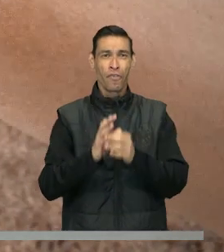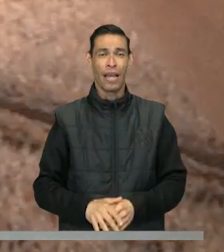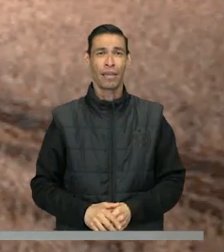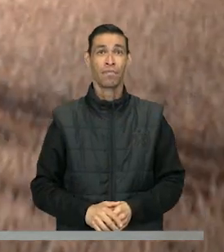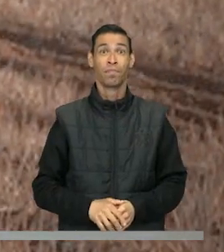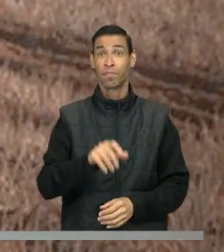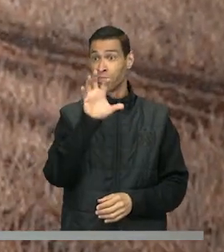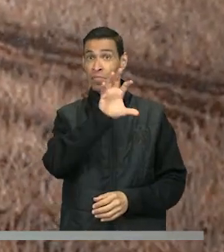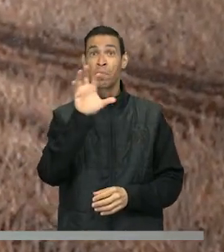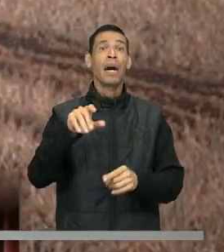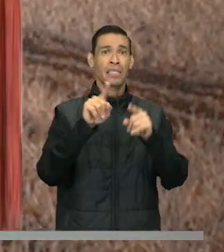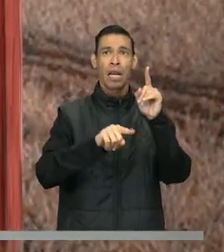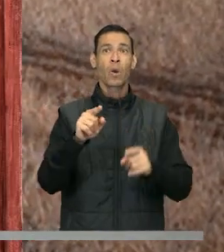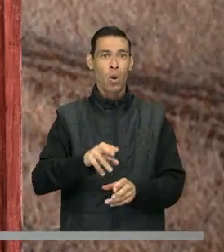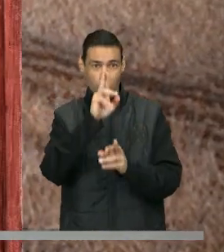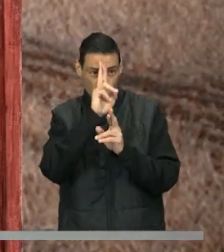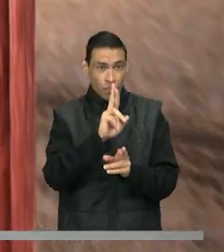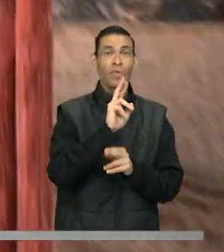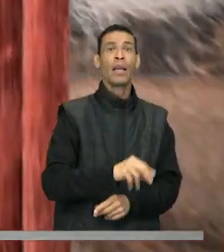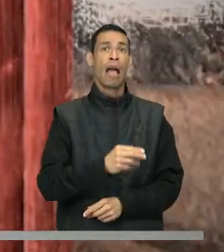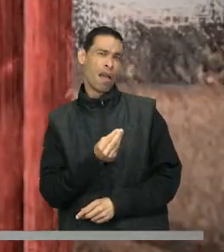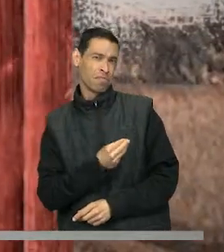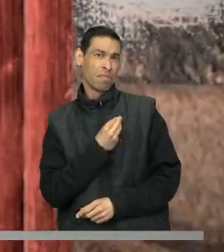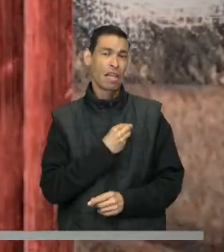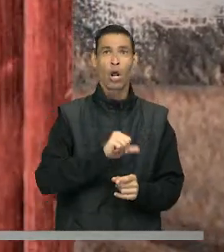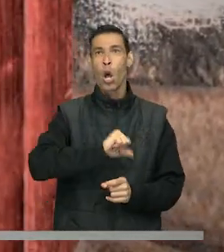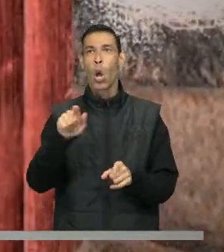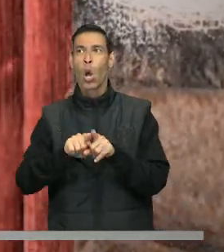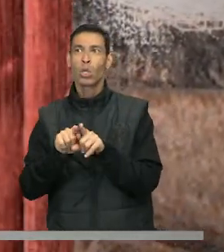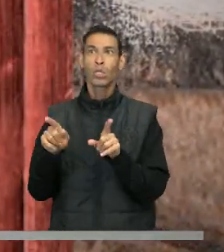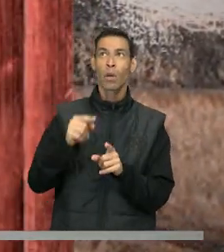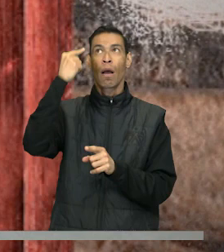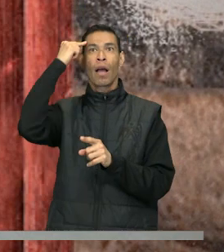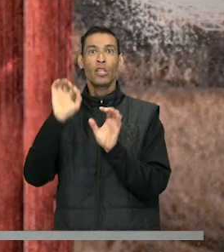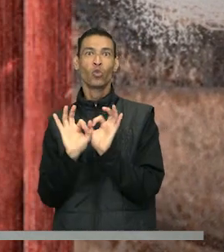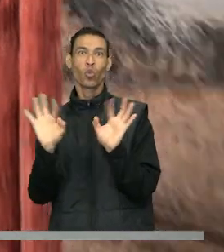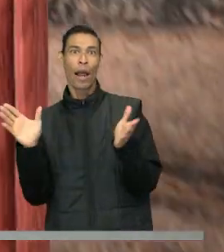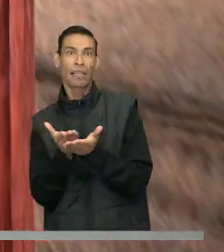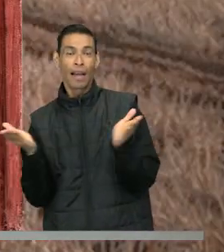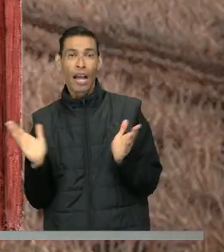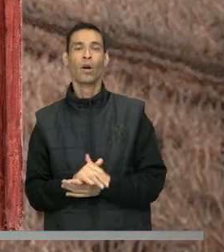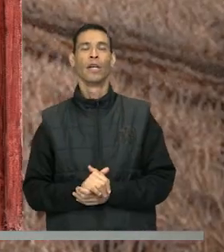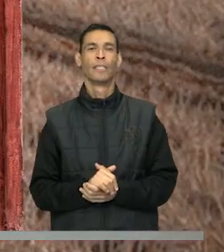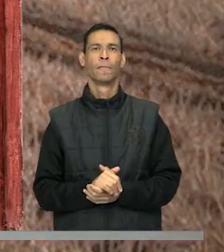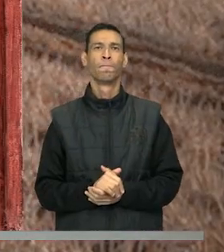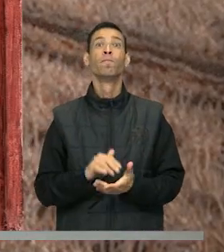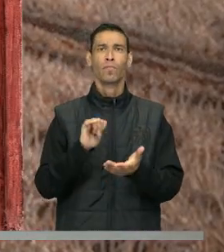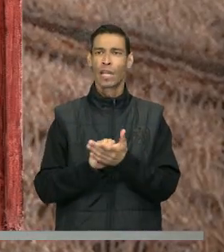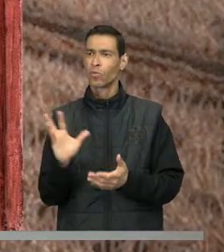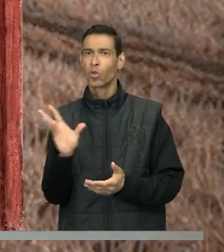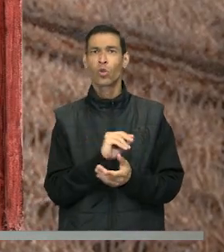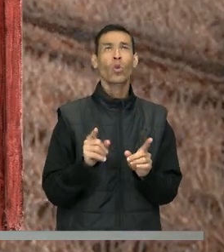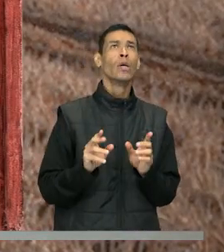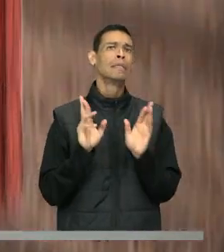unas personas se persignan mientras que otras ponen herraduras o sábila en lo alto de sus puertas. En fin, buscamos infinitas formas de